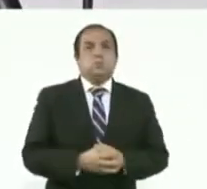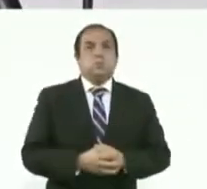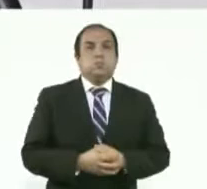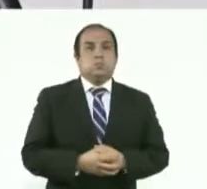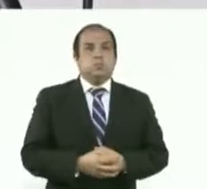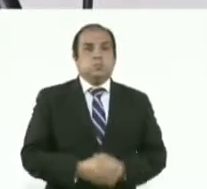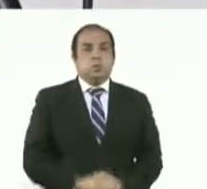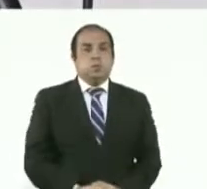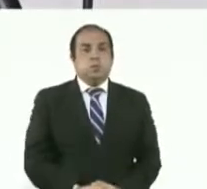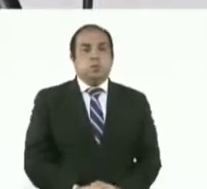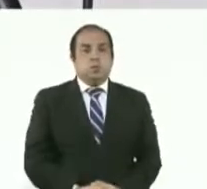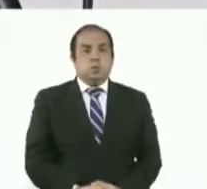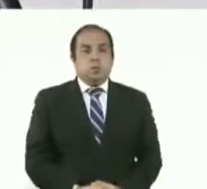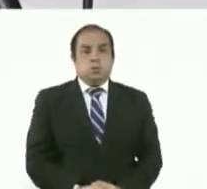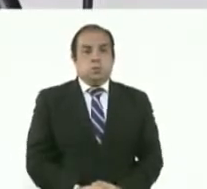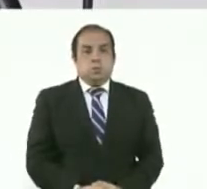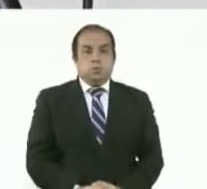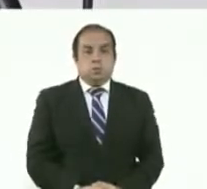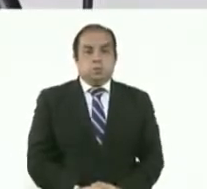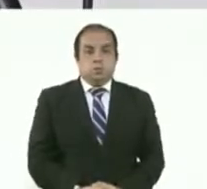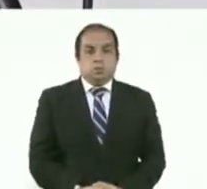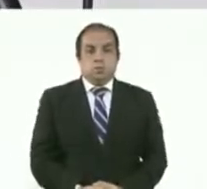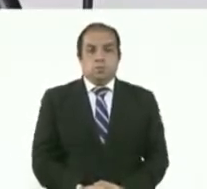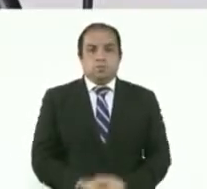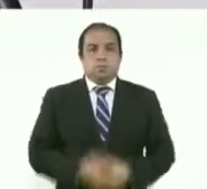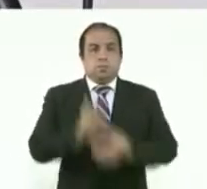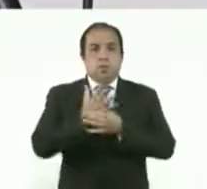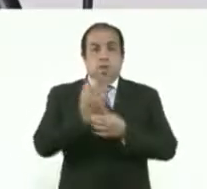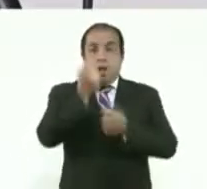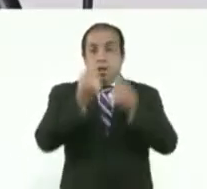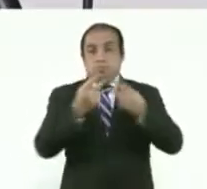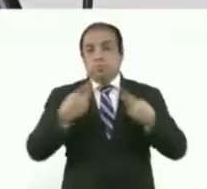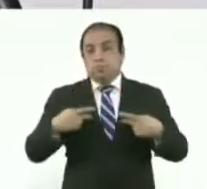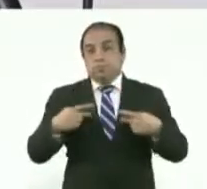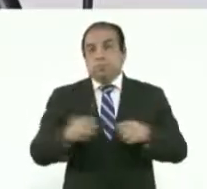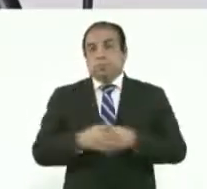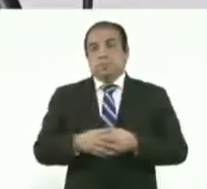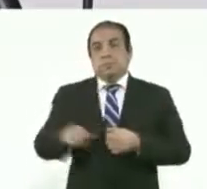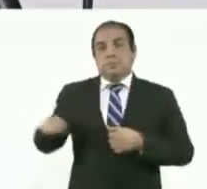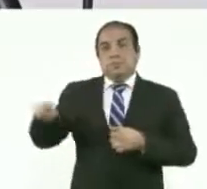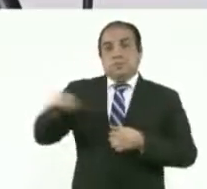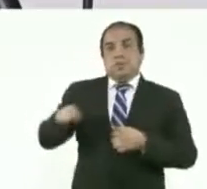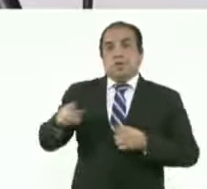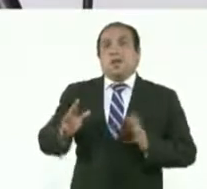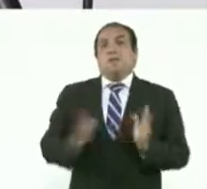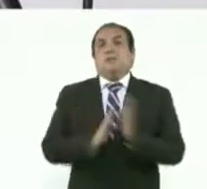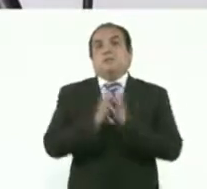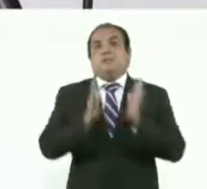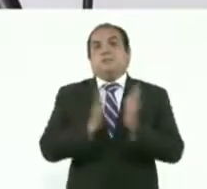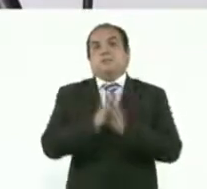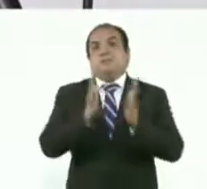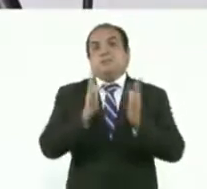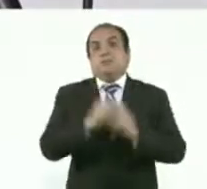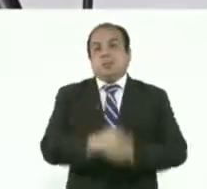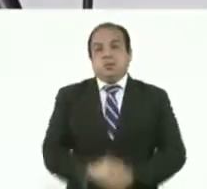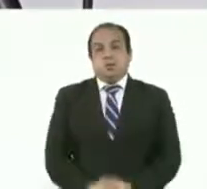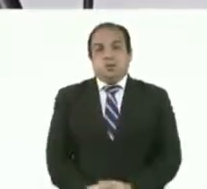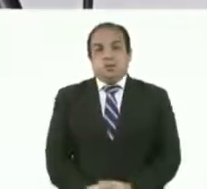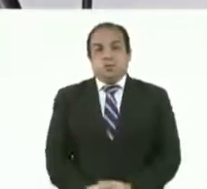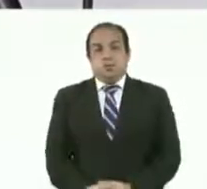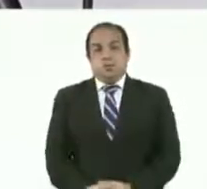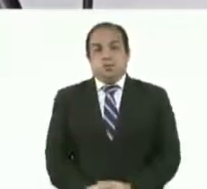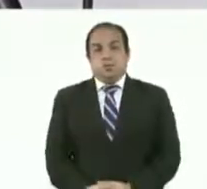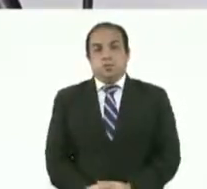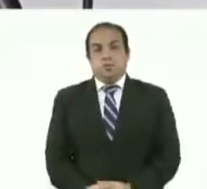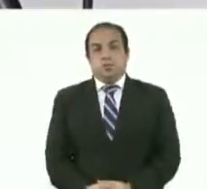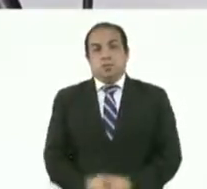se hablaba de que algunos de las personas que estuvieron involucradas en este